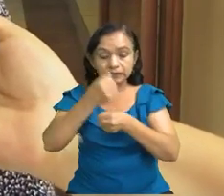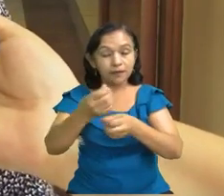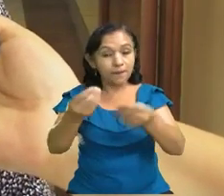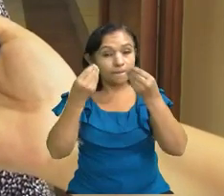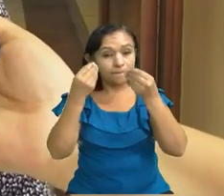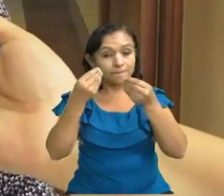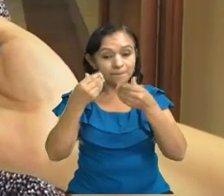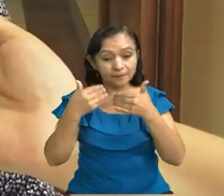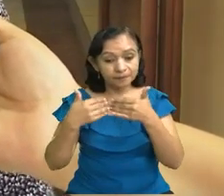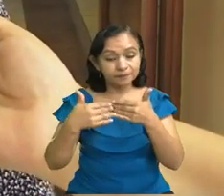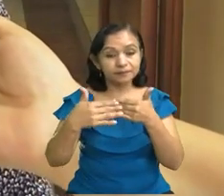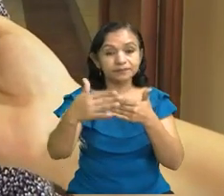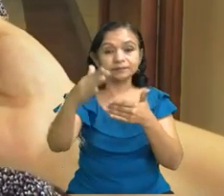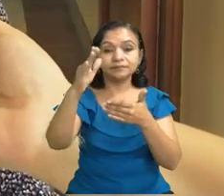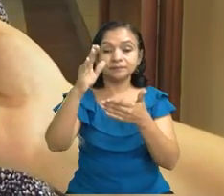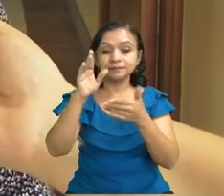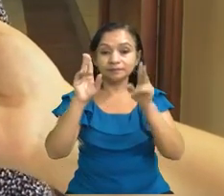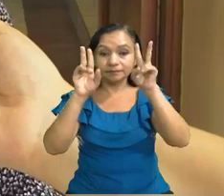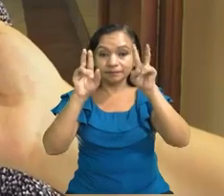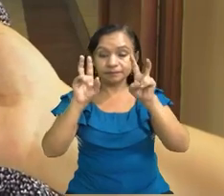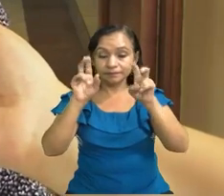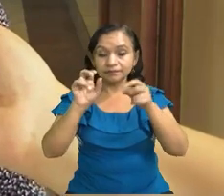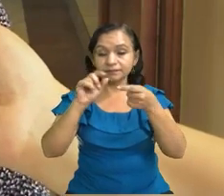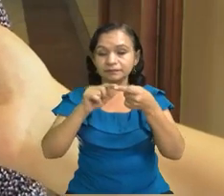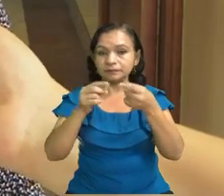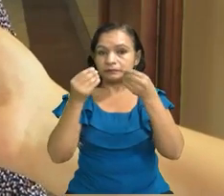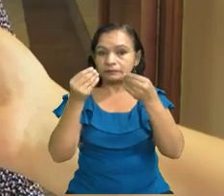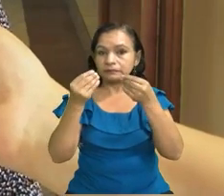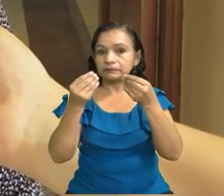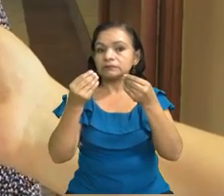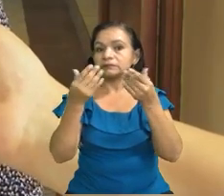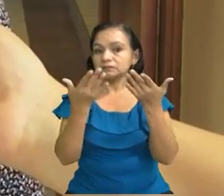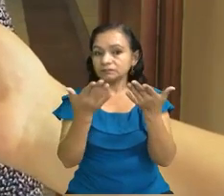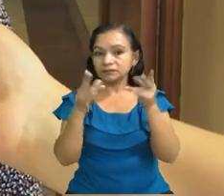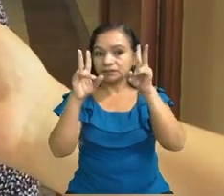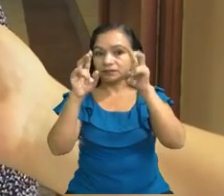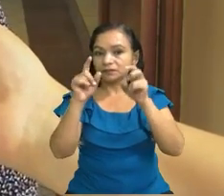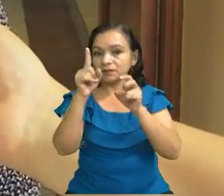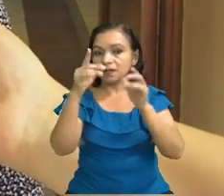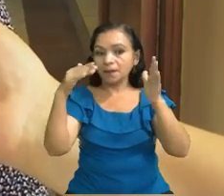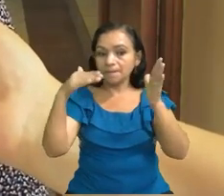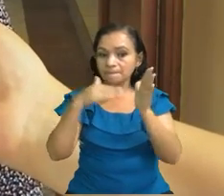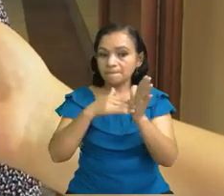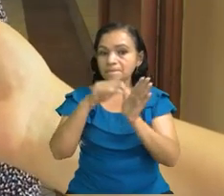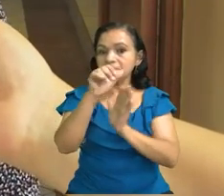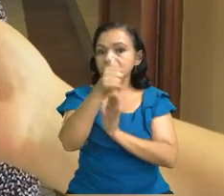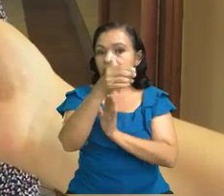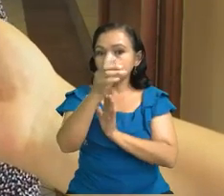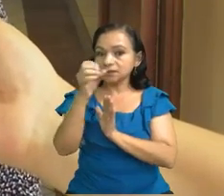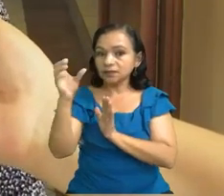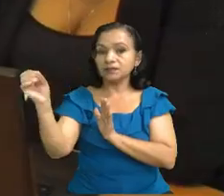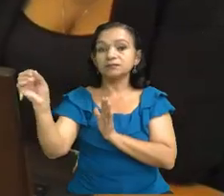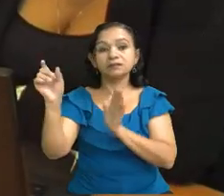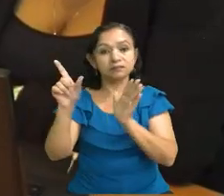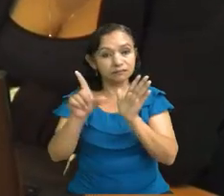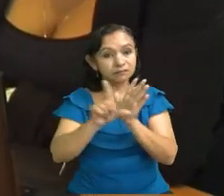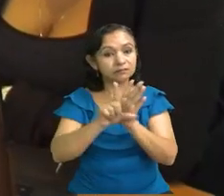porque el digesto en materia administrativa es bien grande, pues son más de 1.600 normas las que contiene este